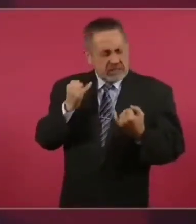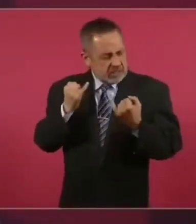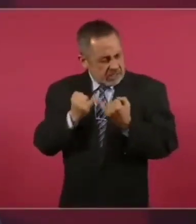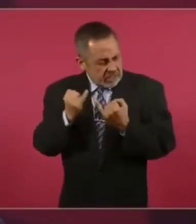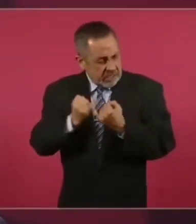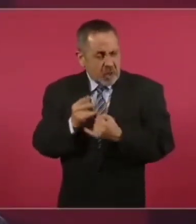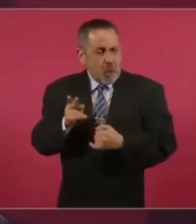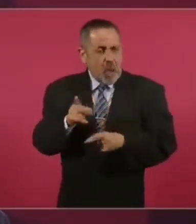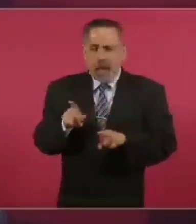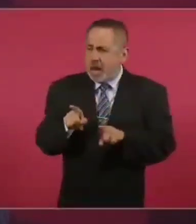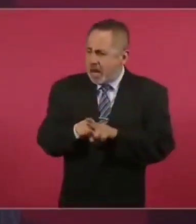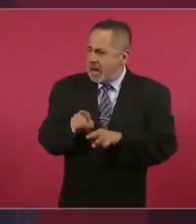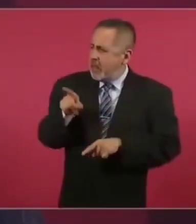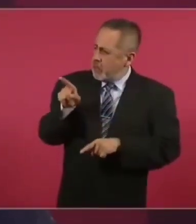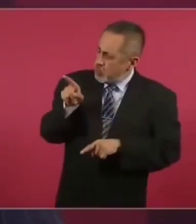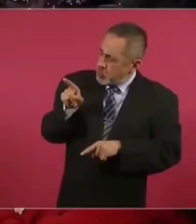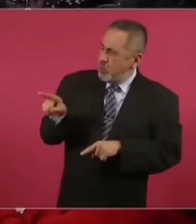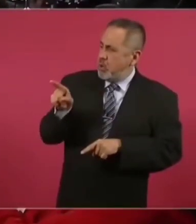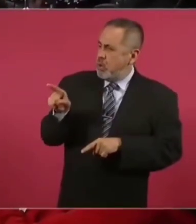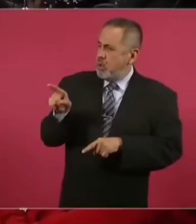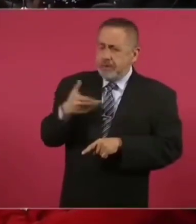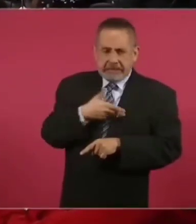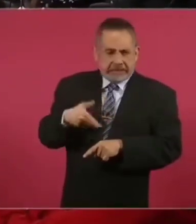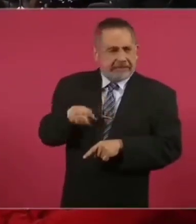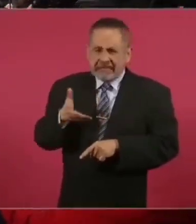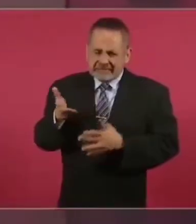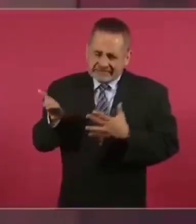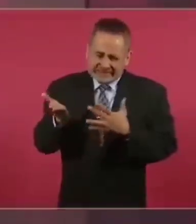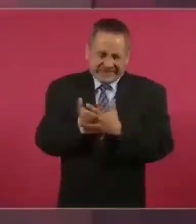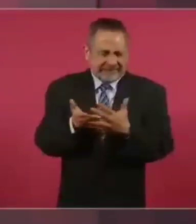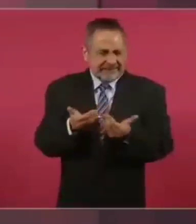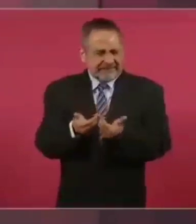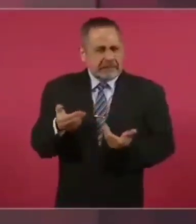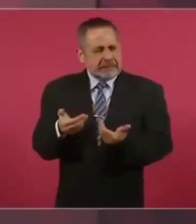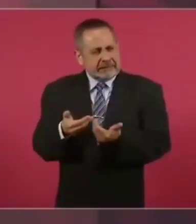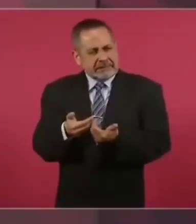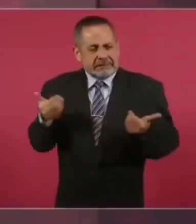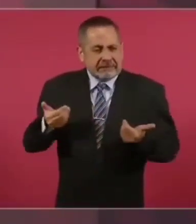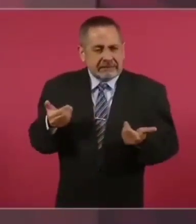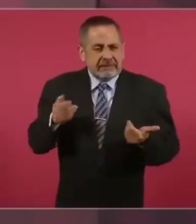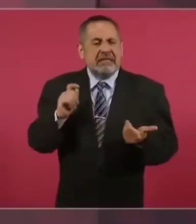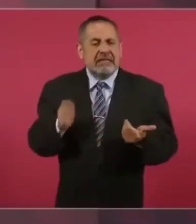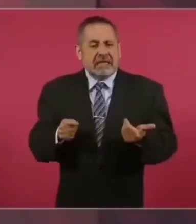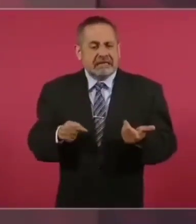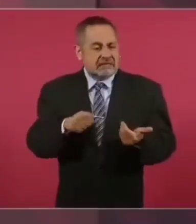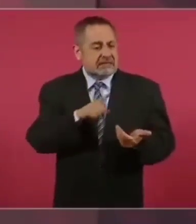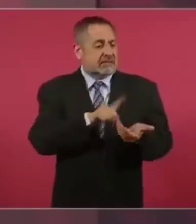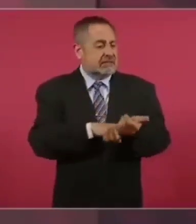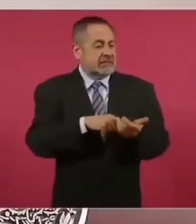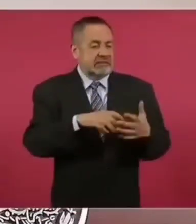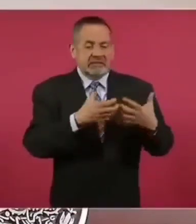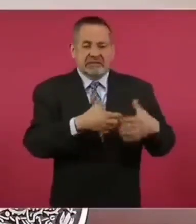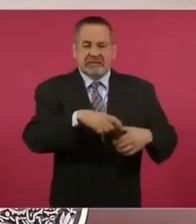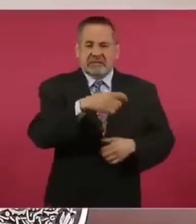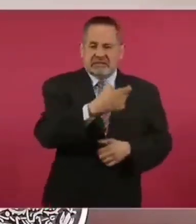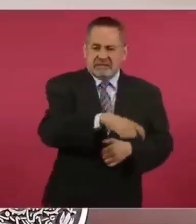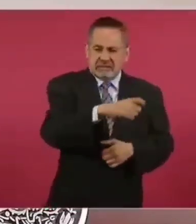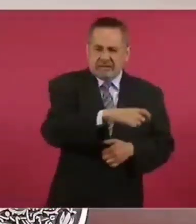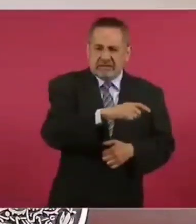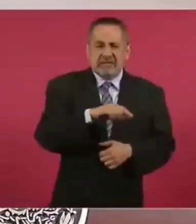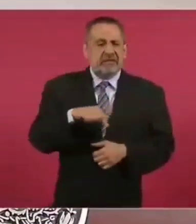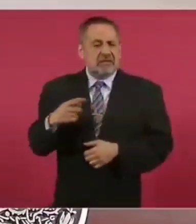eclesiástico, ahora lo que se necesita, urge, es separar el poder económico del